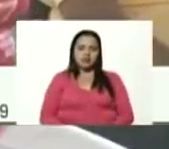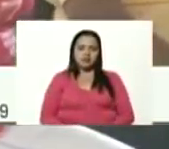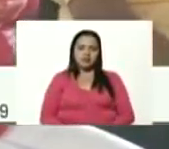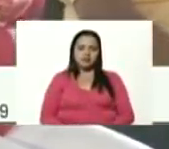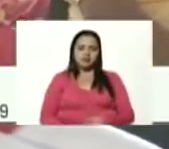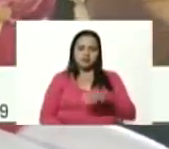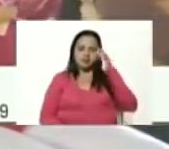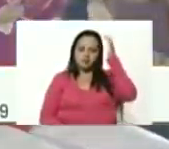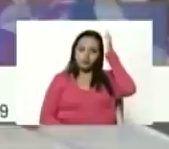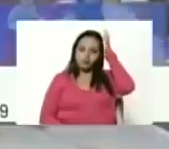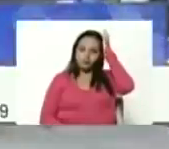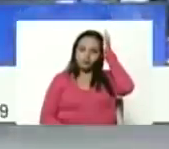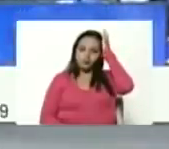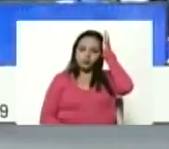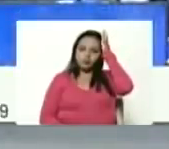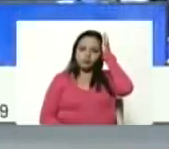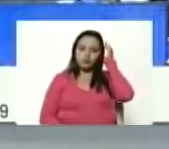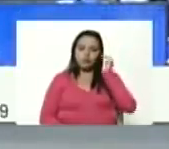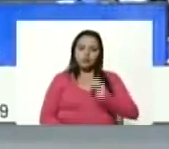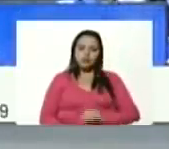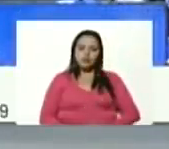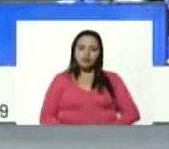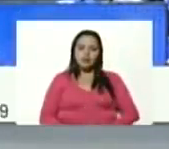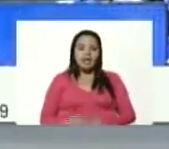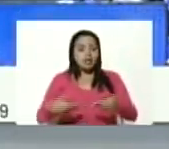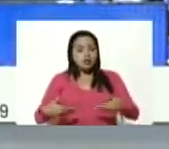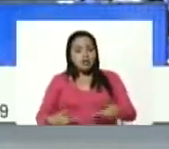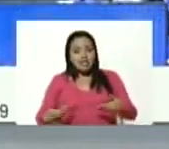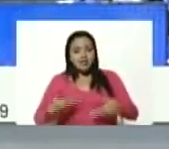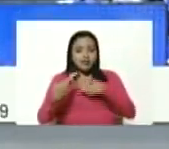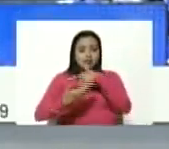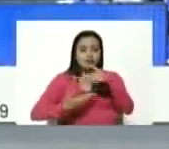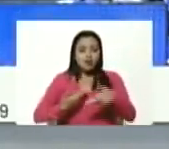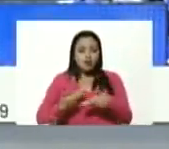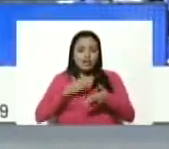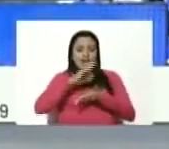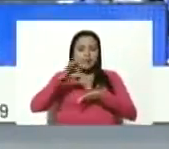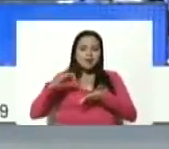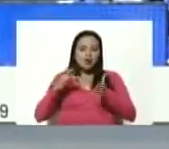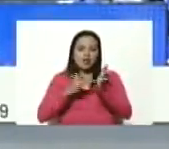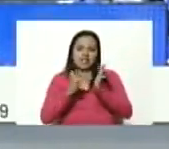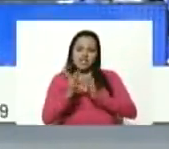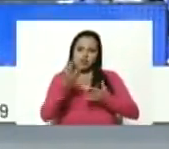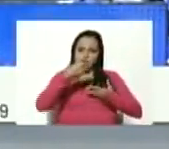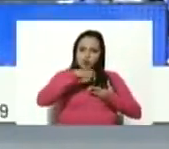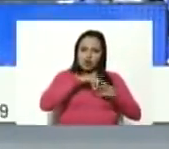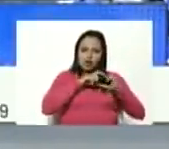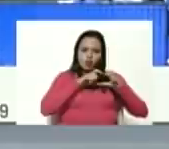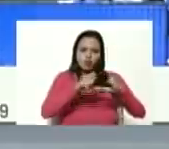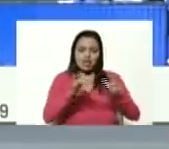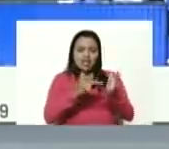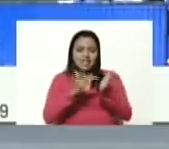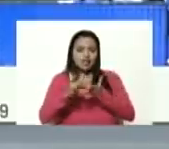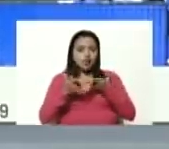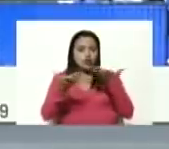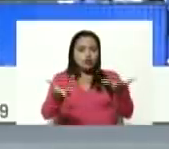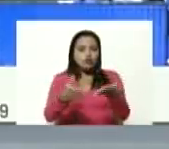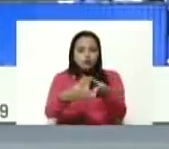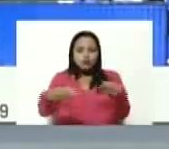Es un esfuerzo que solo en revolución, con el espíritu de Cristo en el corazón, Cristo que lo dio todo,